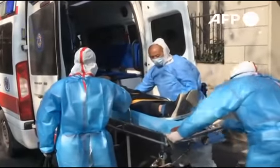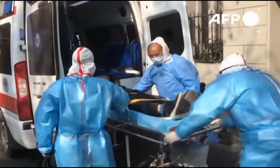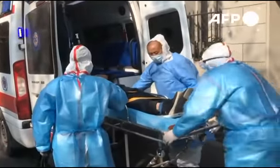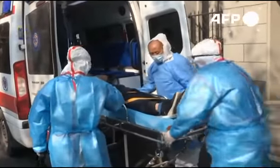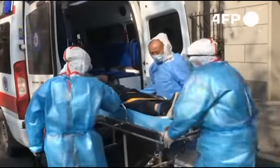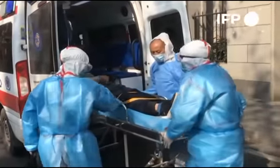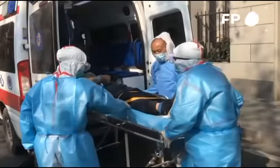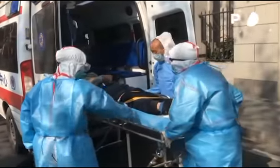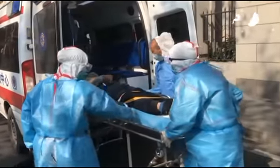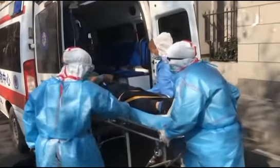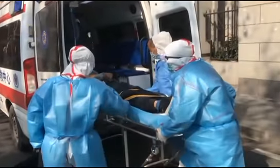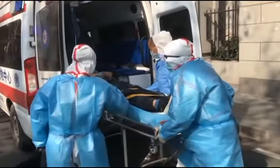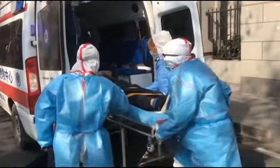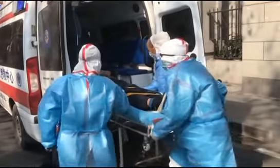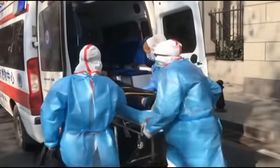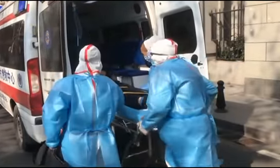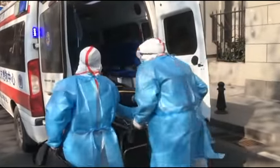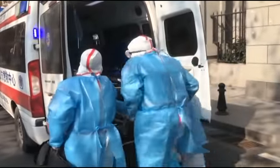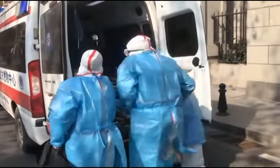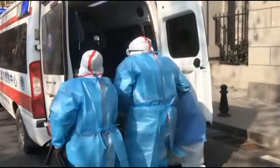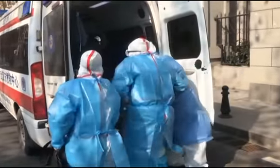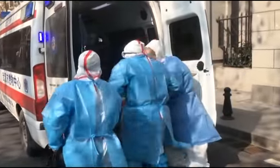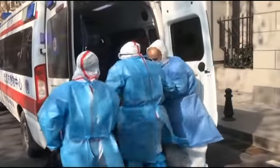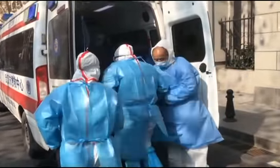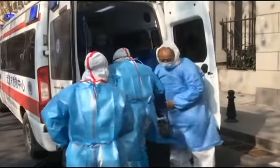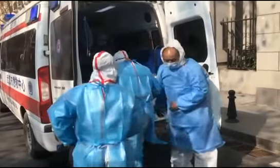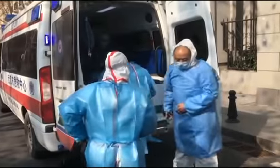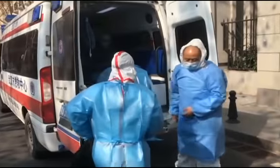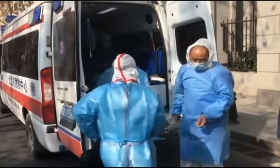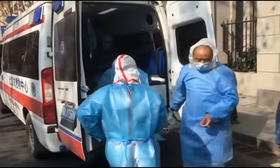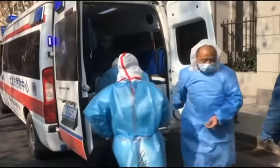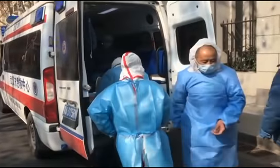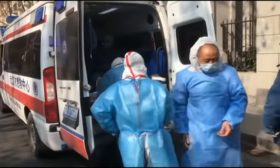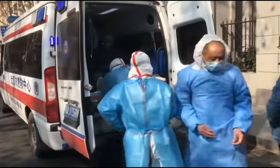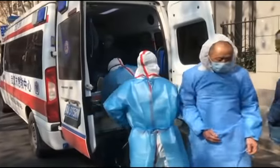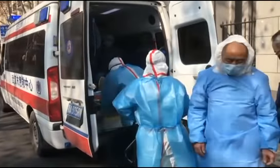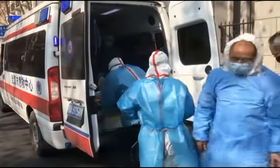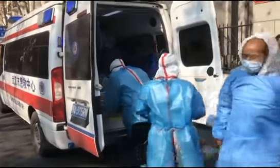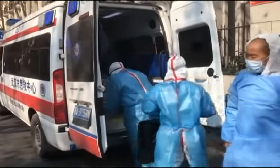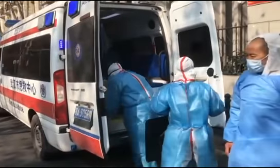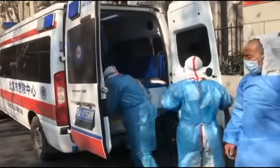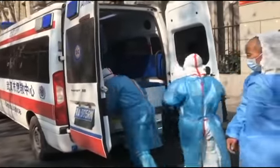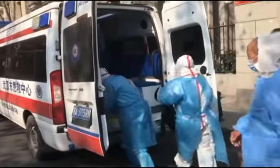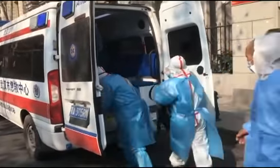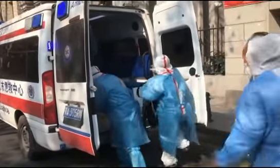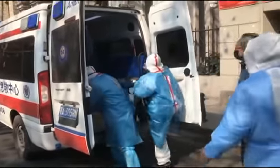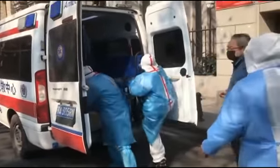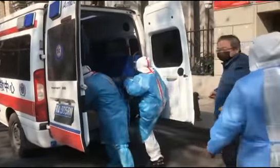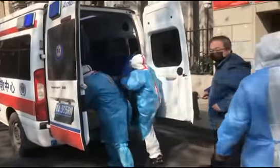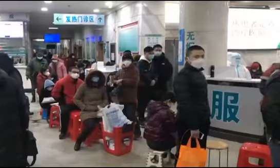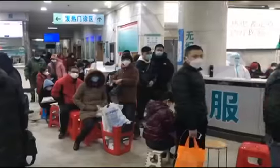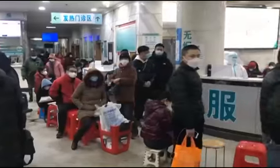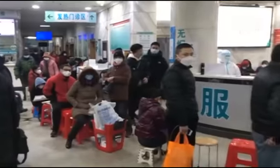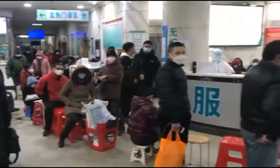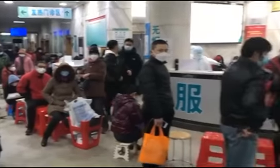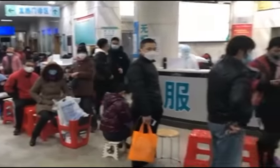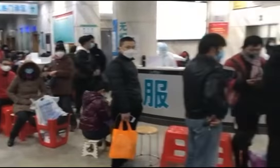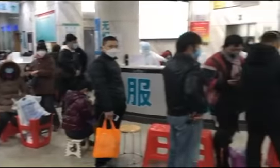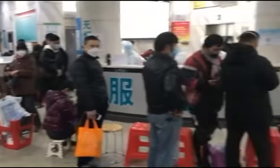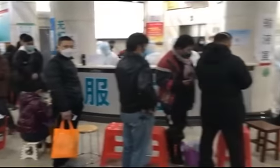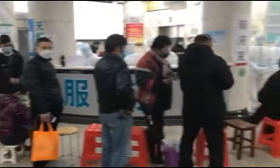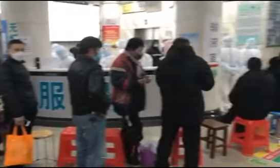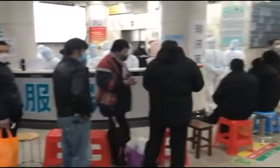Decenas de familiares de los fallecidos por el coronavirus en Wuhan denuncian una presión de las autoridades para que guarden silencio y